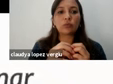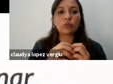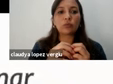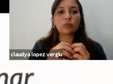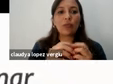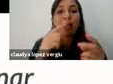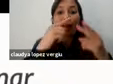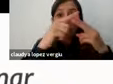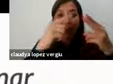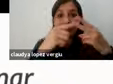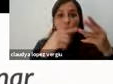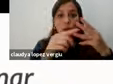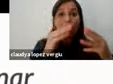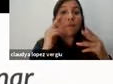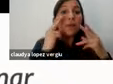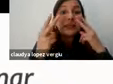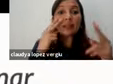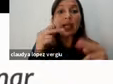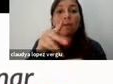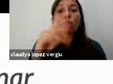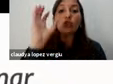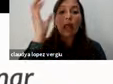que hay en el Bosque de las Nubes.